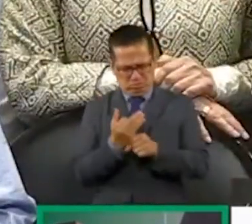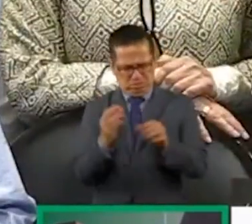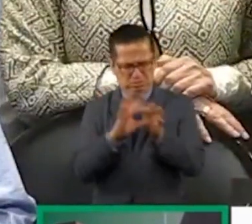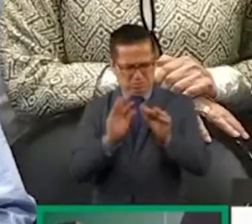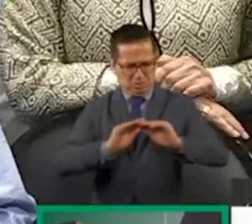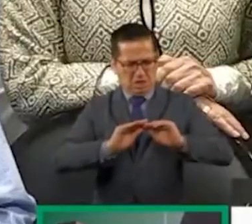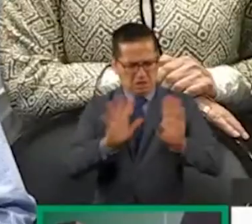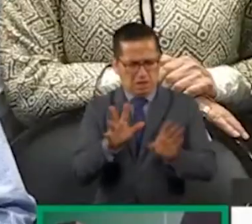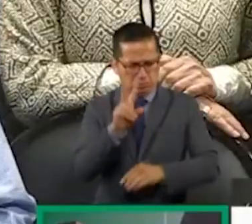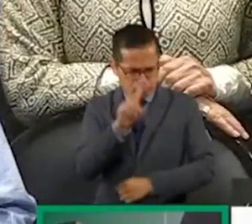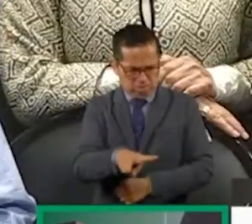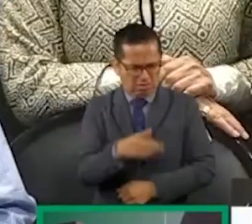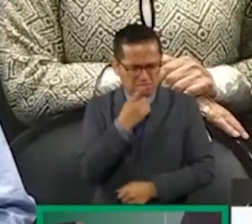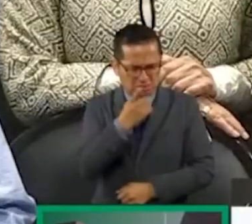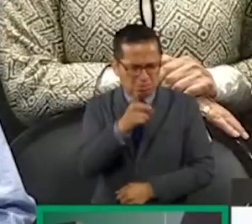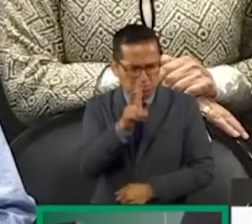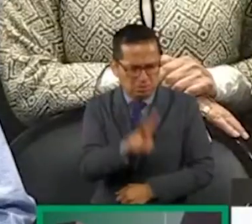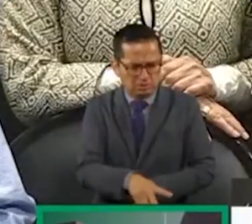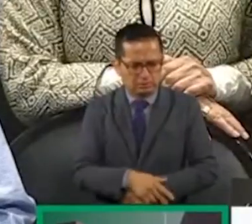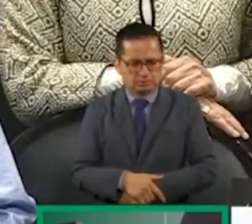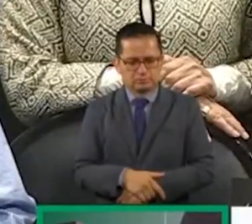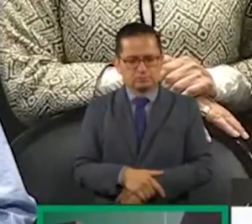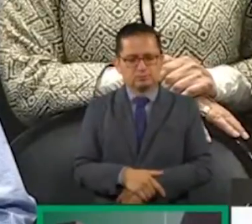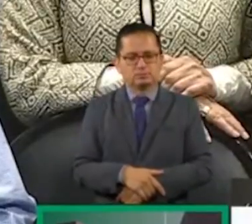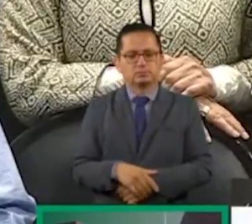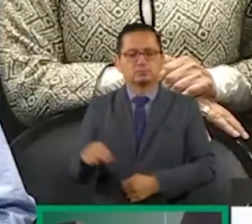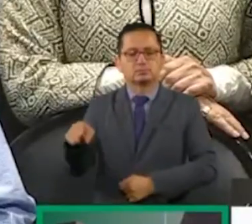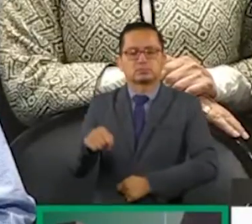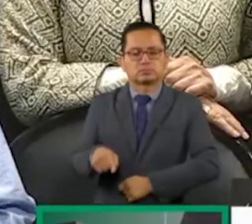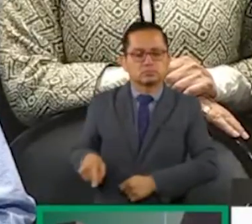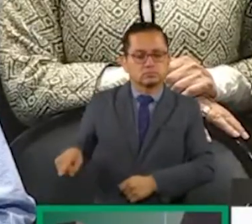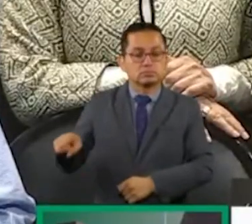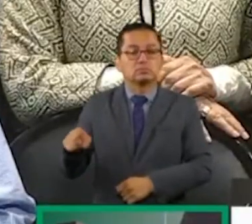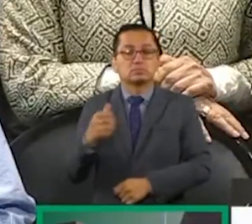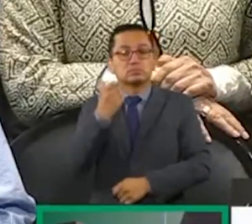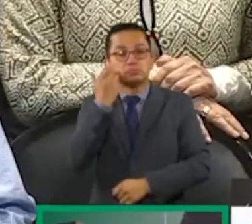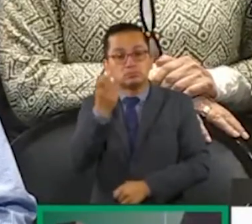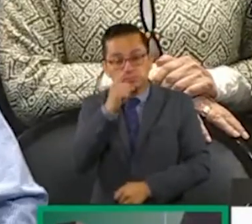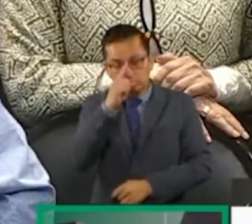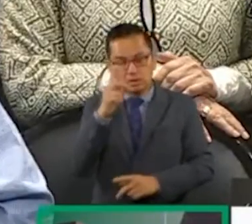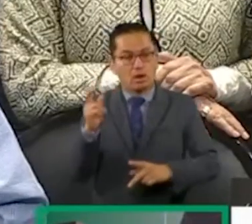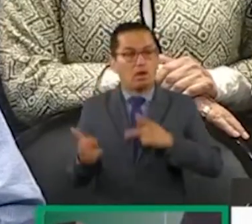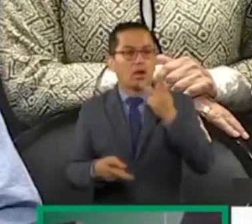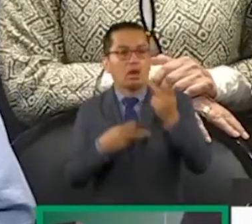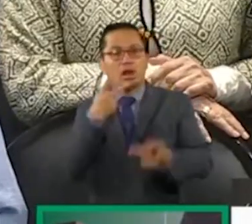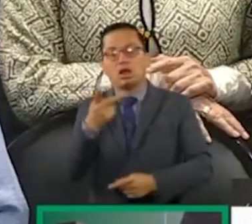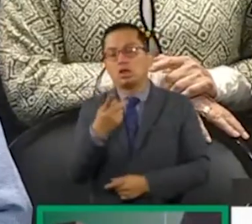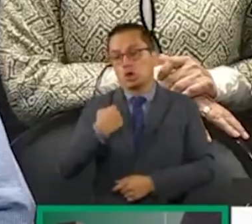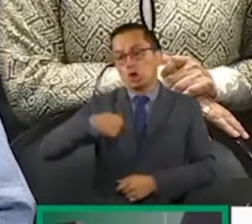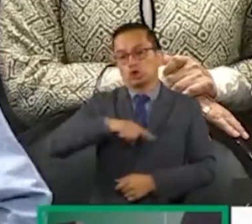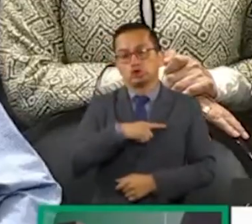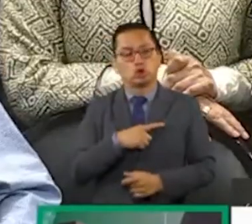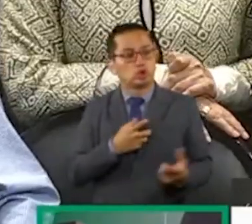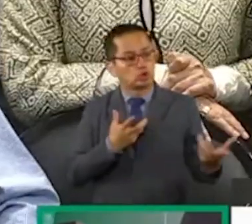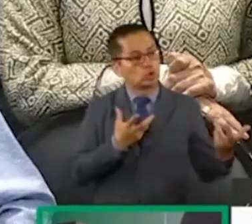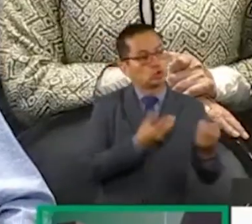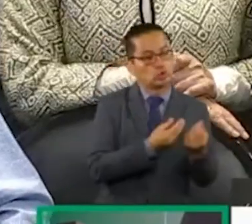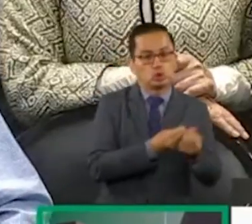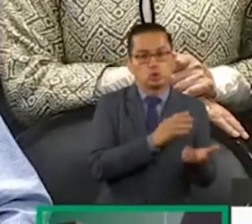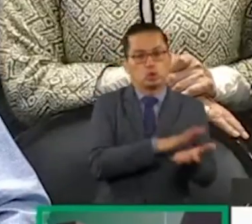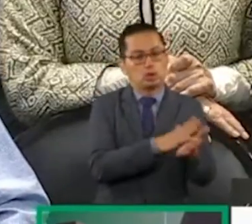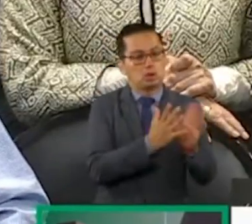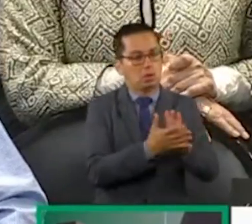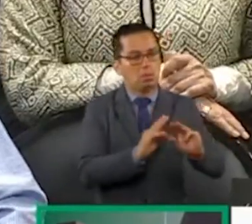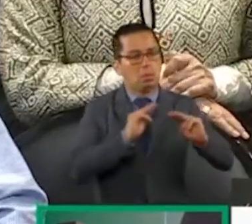me remito. Ustedes quieren con un discurso vincularnos a nosotros con el narco, pero el verdadero dolor que tiene el